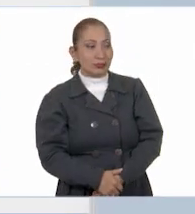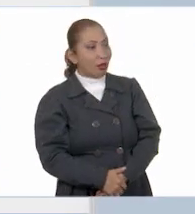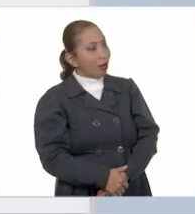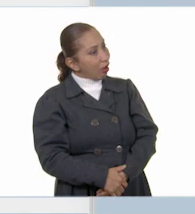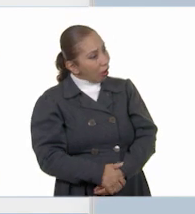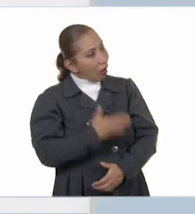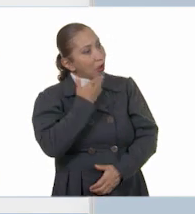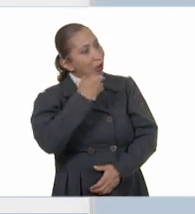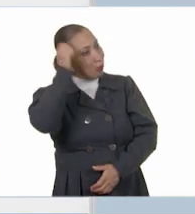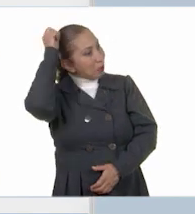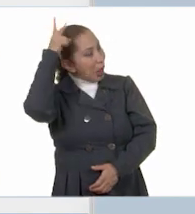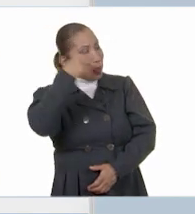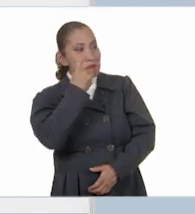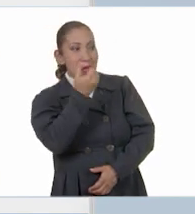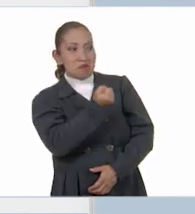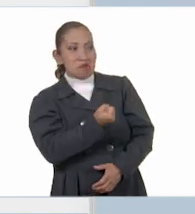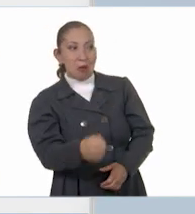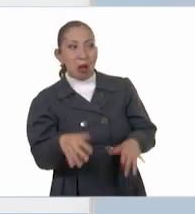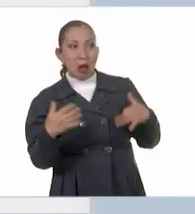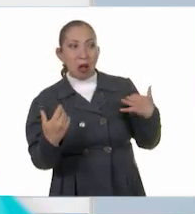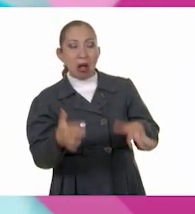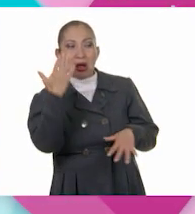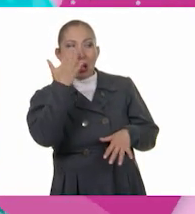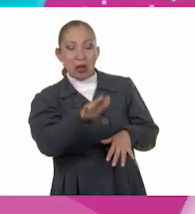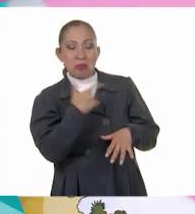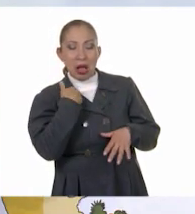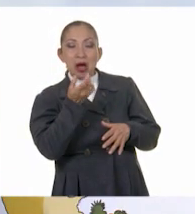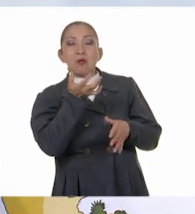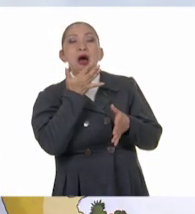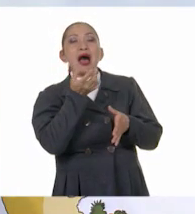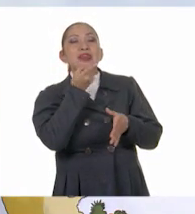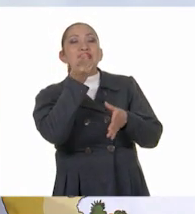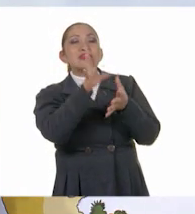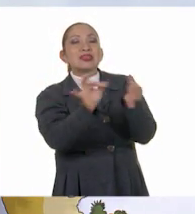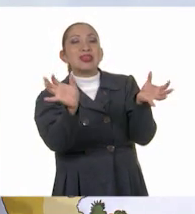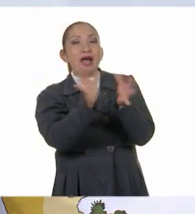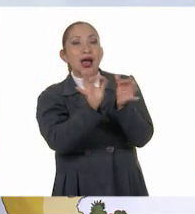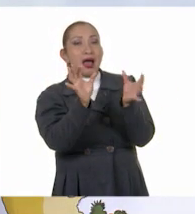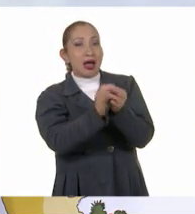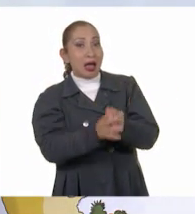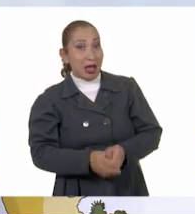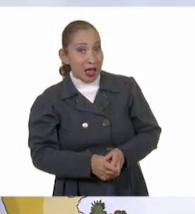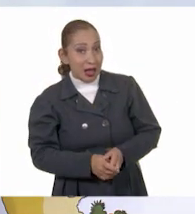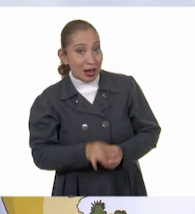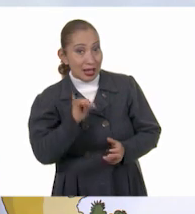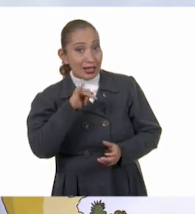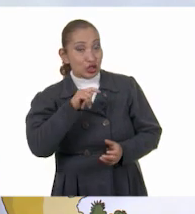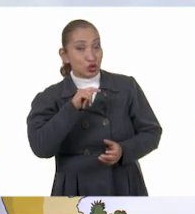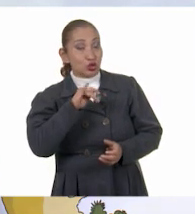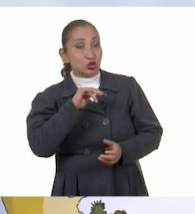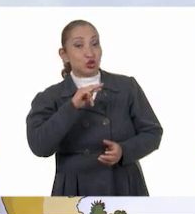Ay, Raulito, te estás volviendo un experto en esto de dar indicaciones o instrucciones en este caso.